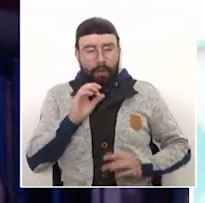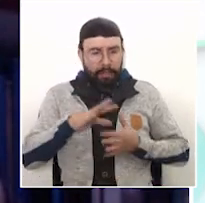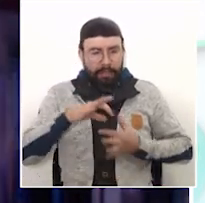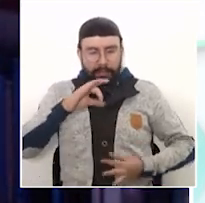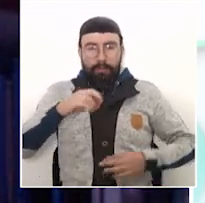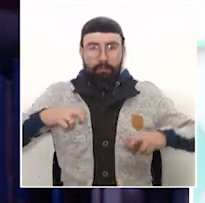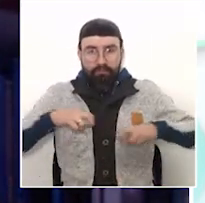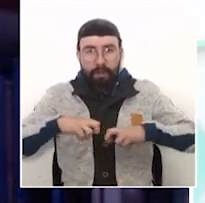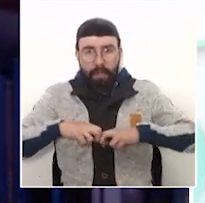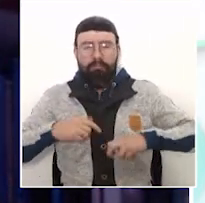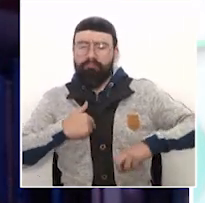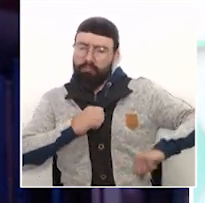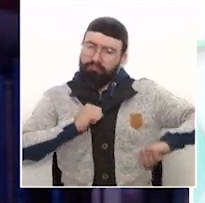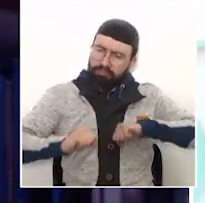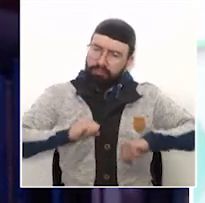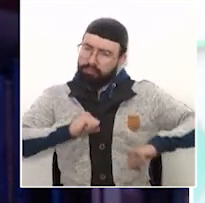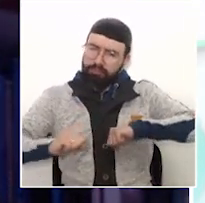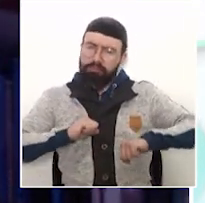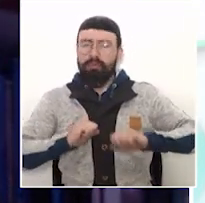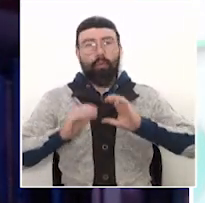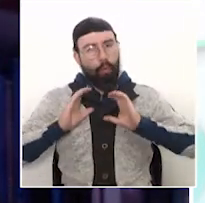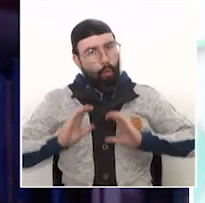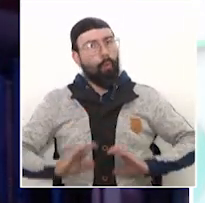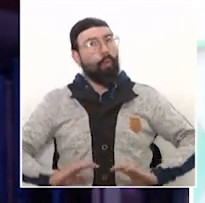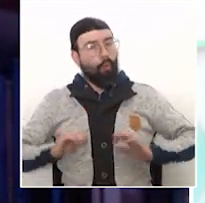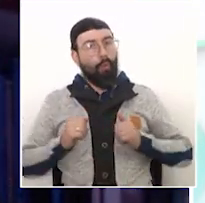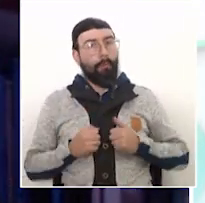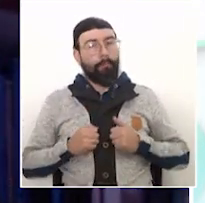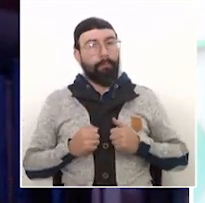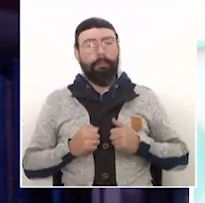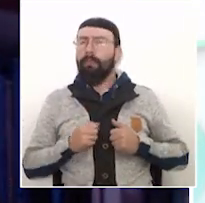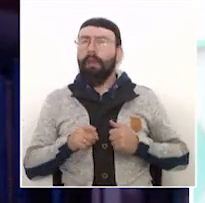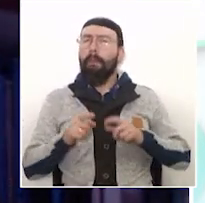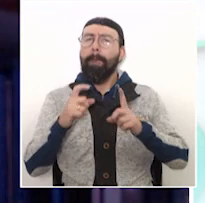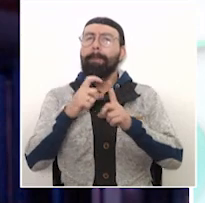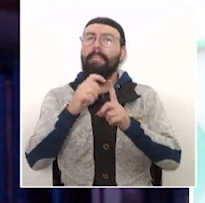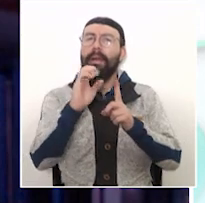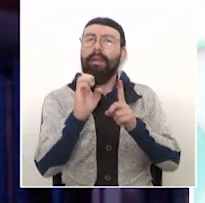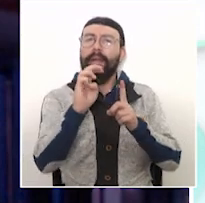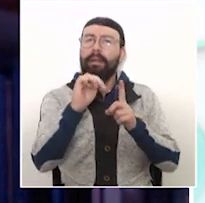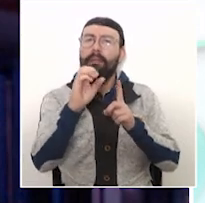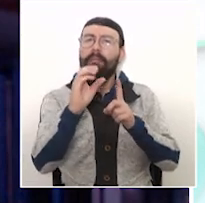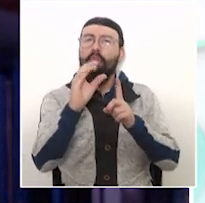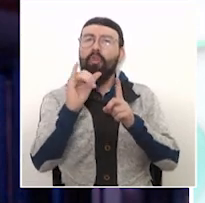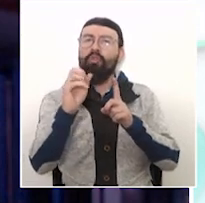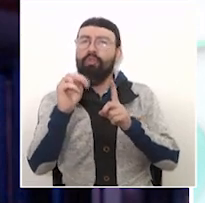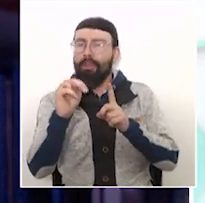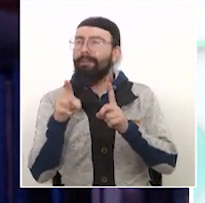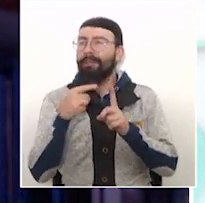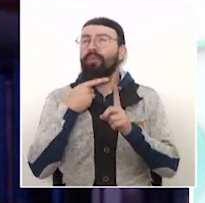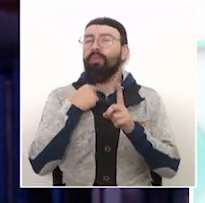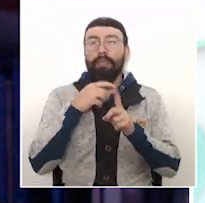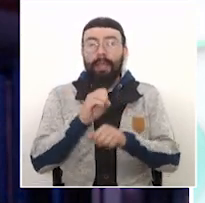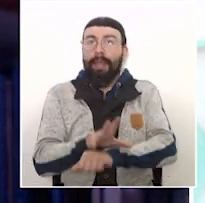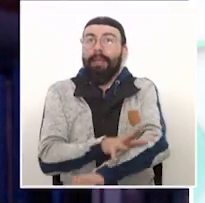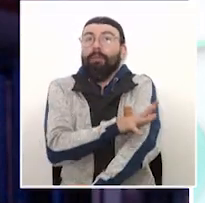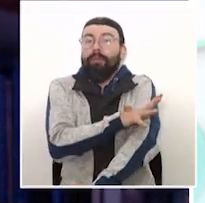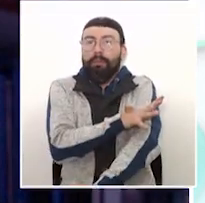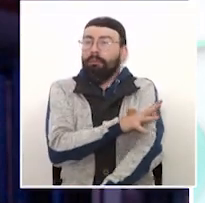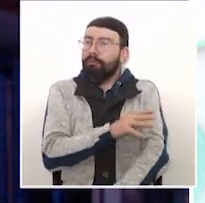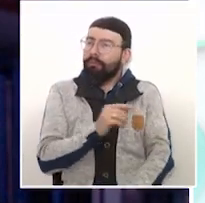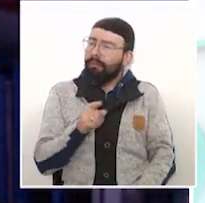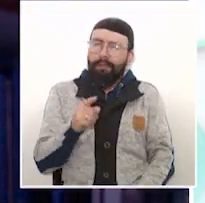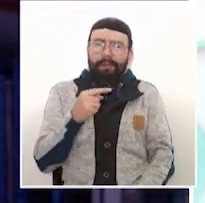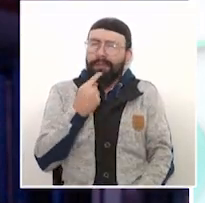mueven, mueven tu cuerpo. La palabra emoción, este dedito para mí simboliza las emociones, porque además es el dedo que llaman del